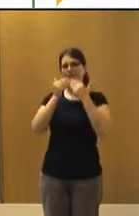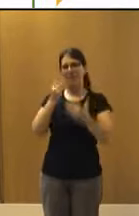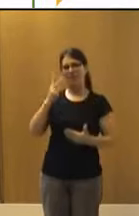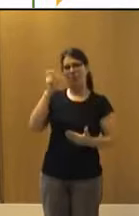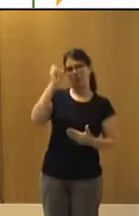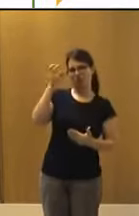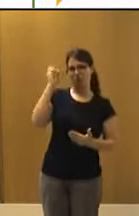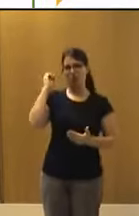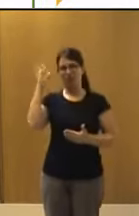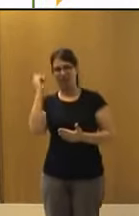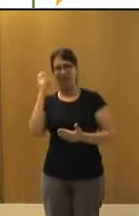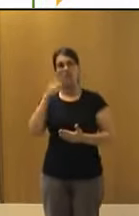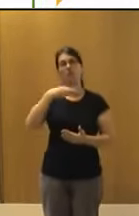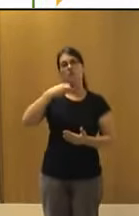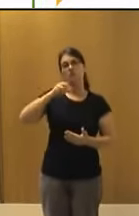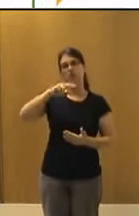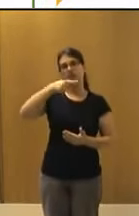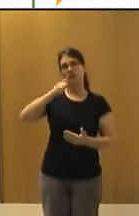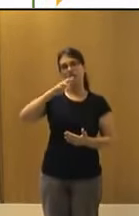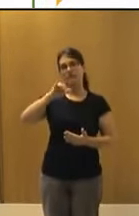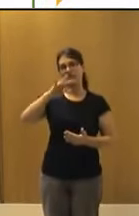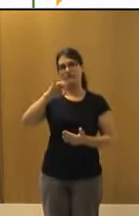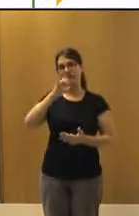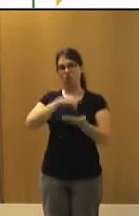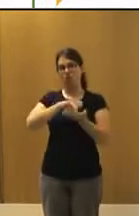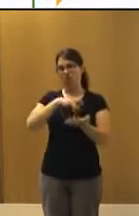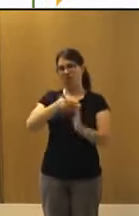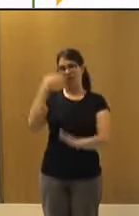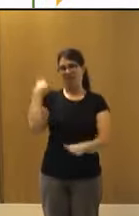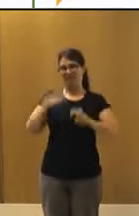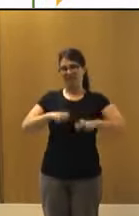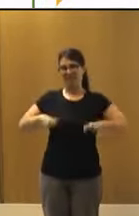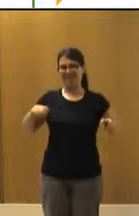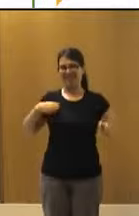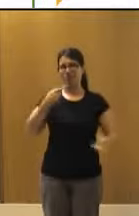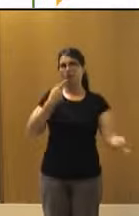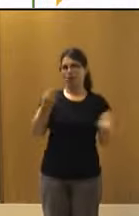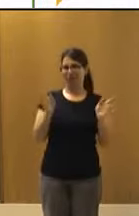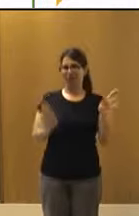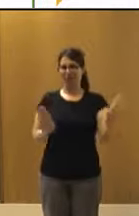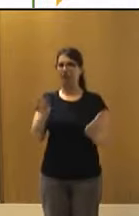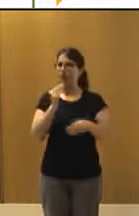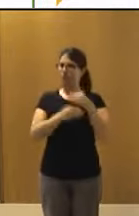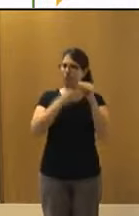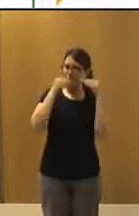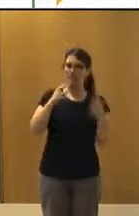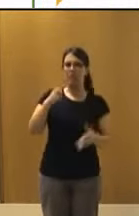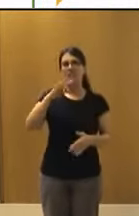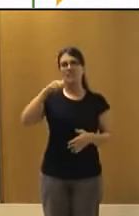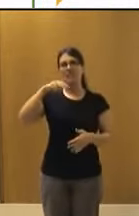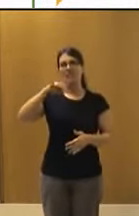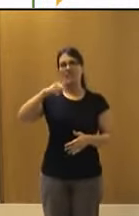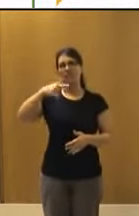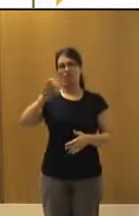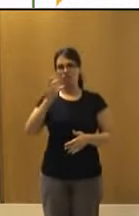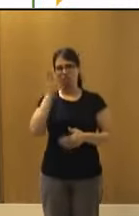volver a agradecer a los ponentes, a Margarita también, que ha coordinado la mesa anterior y que lo ha hecho muy bien, a